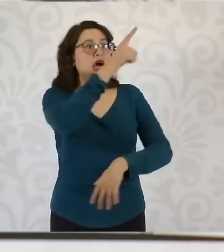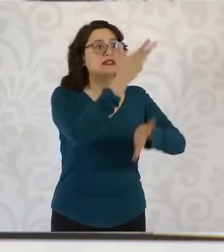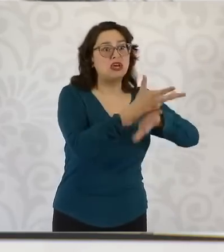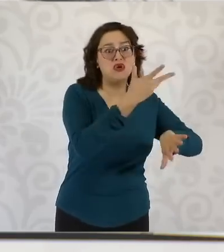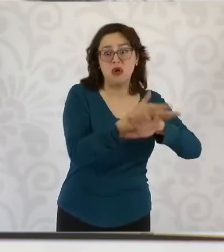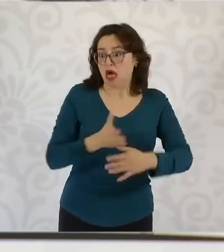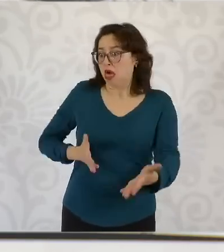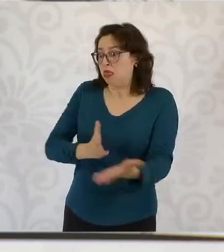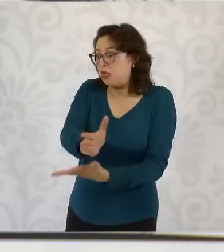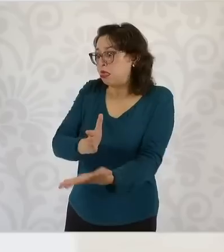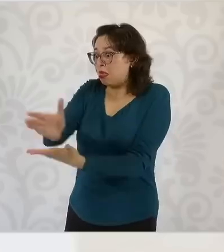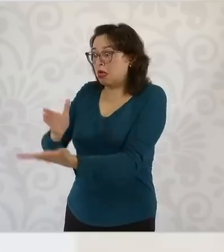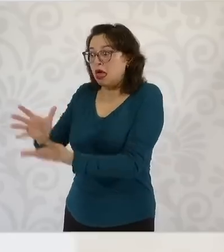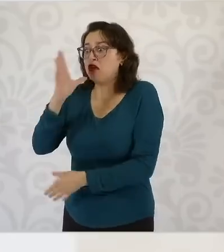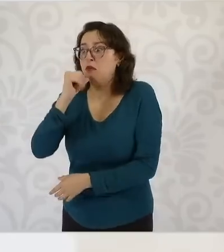mucho complejo, ¿no?